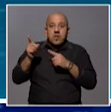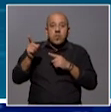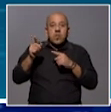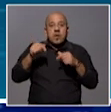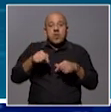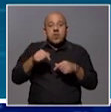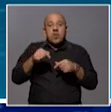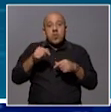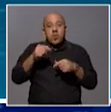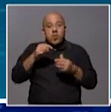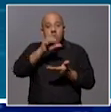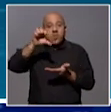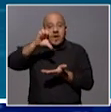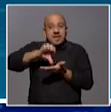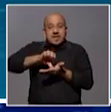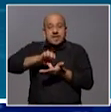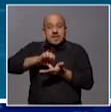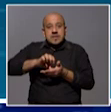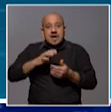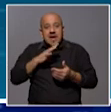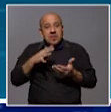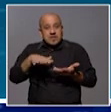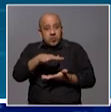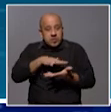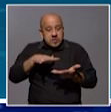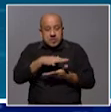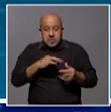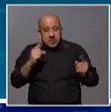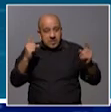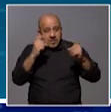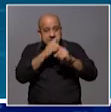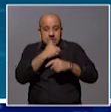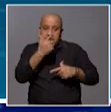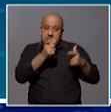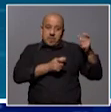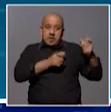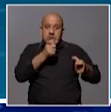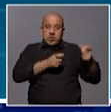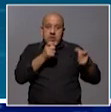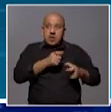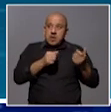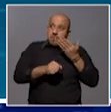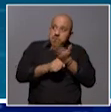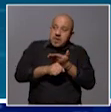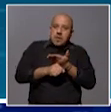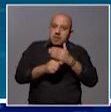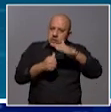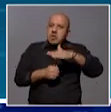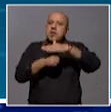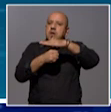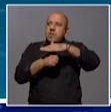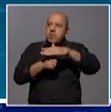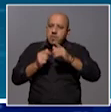un país enfrenta un escenario catastrófico los ciudadanos demandan orientación y cuando el